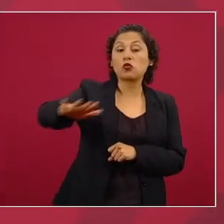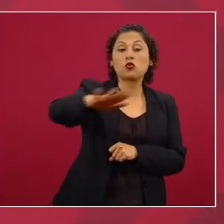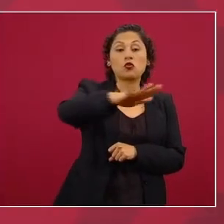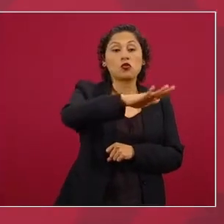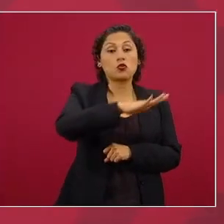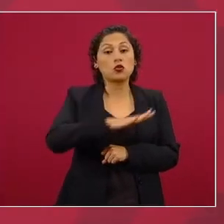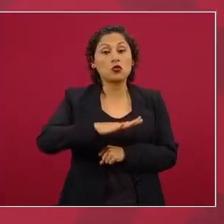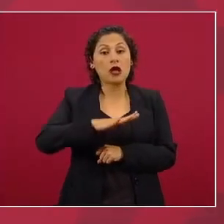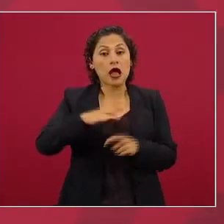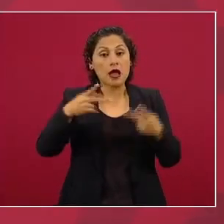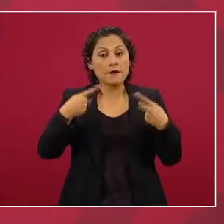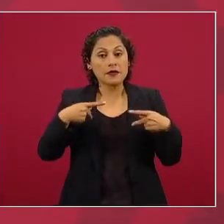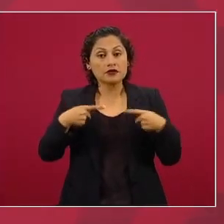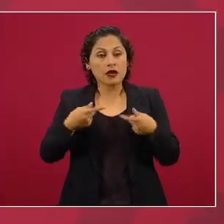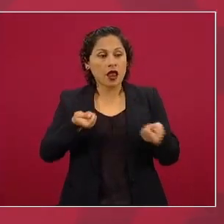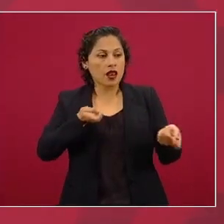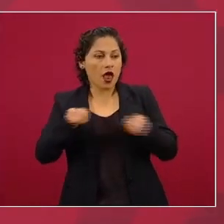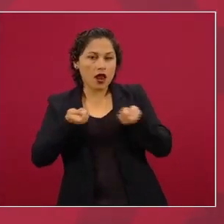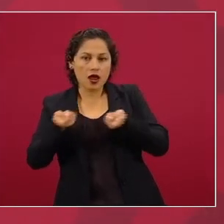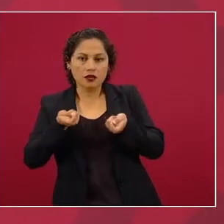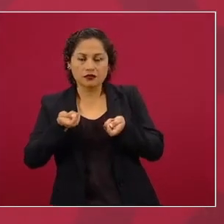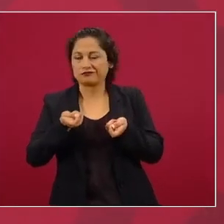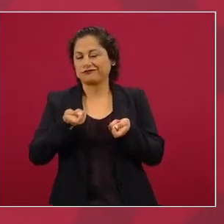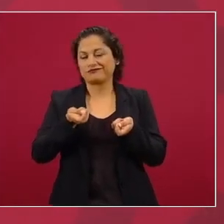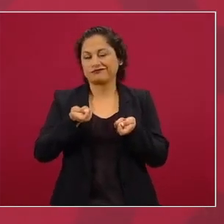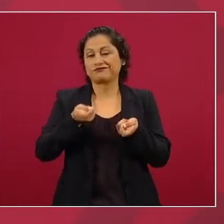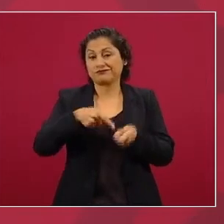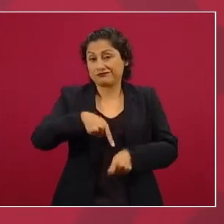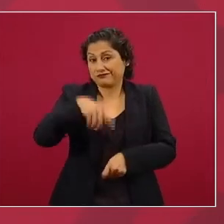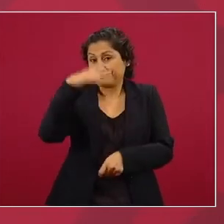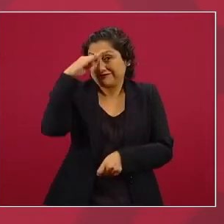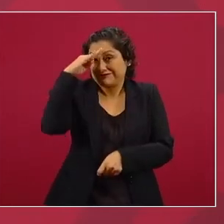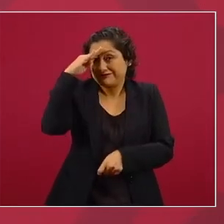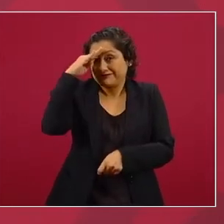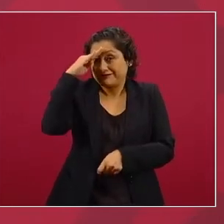puede ser manipulado.